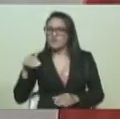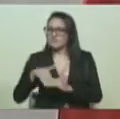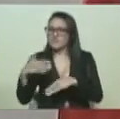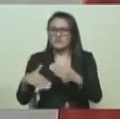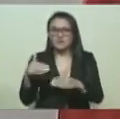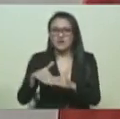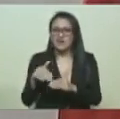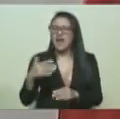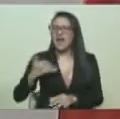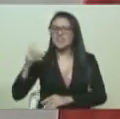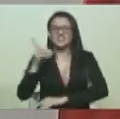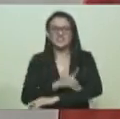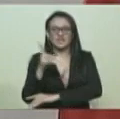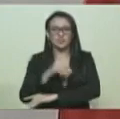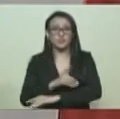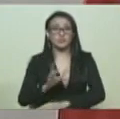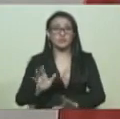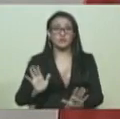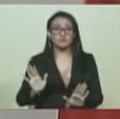una dictadura.